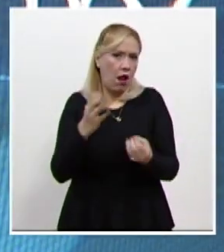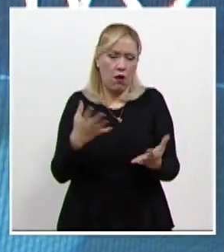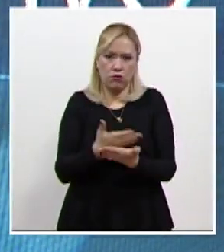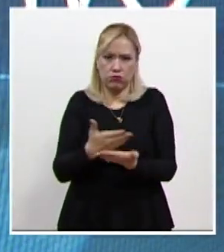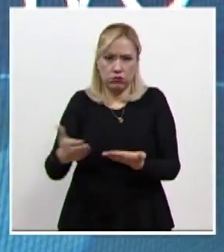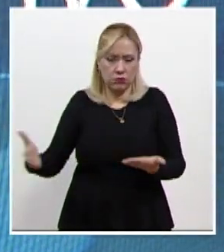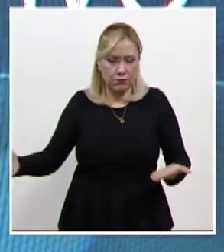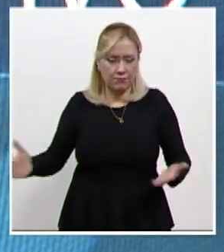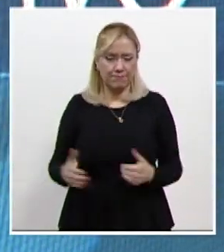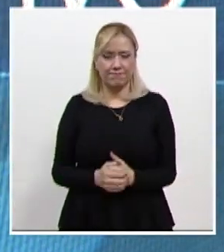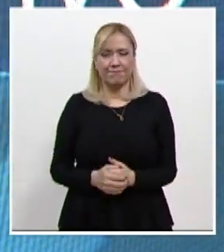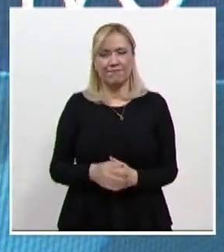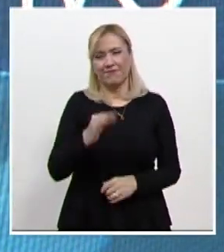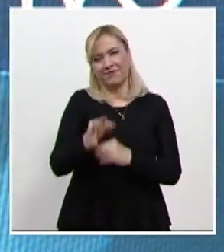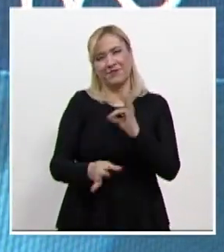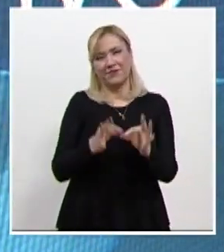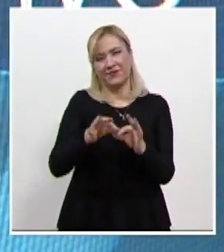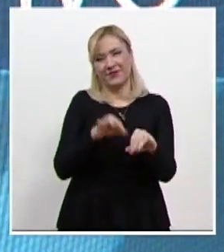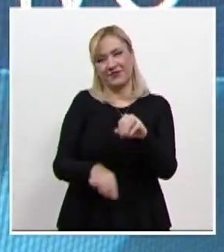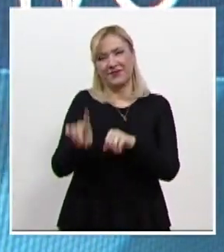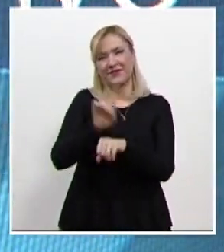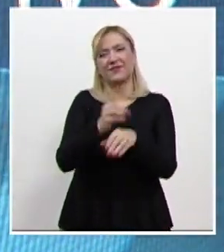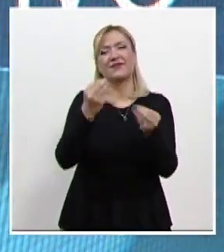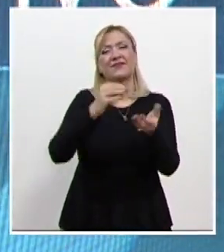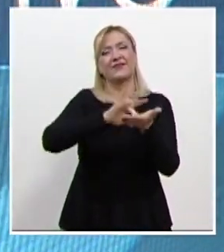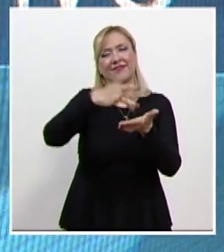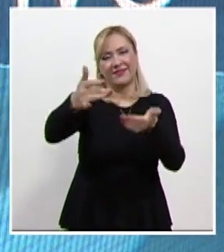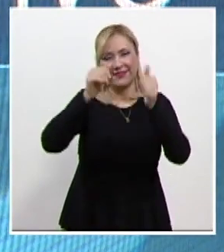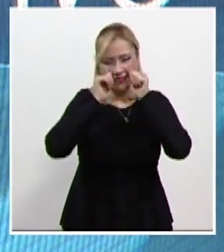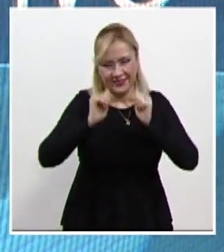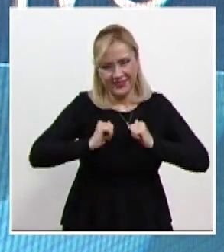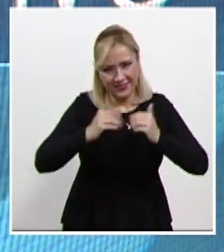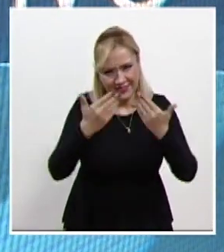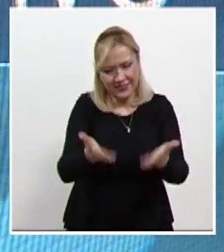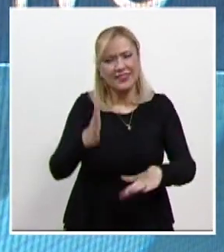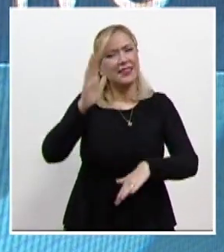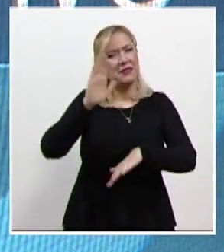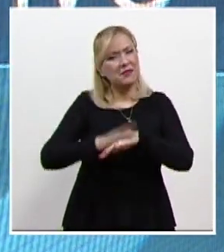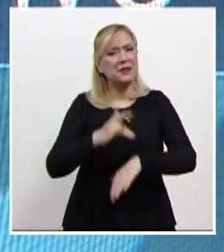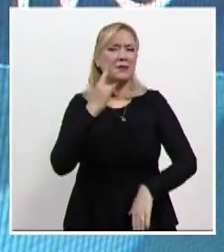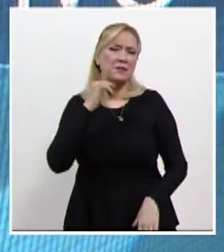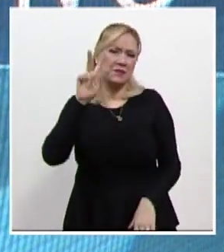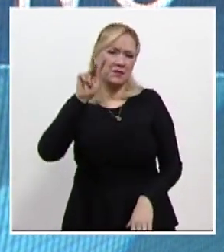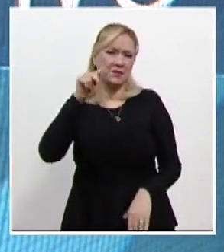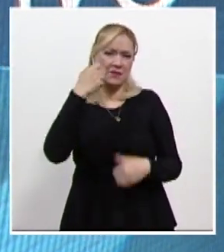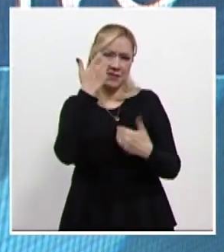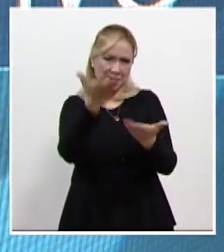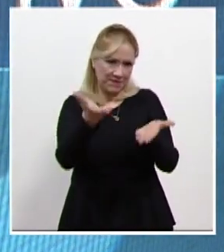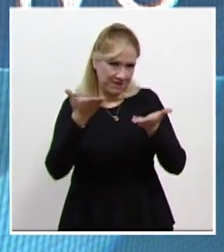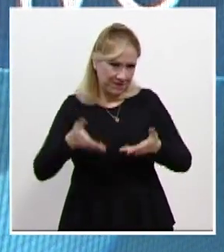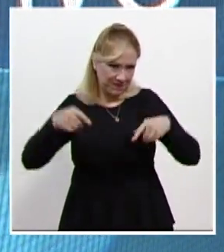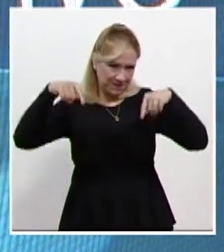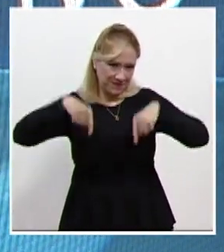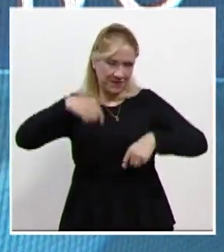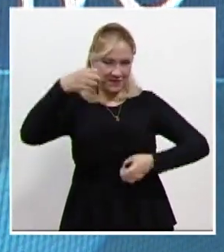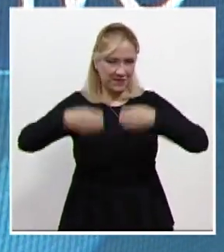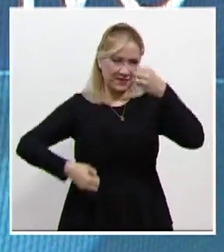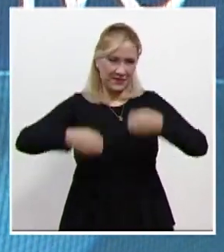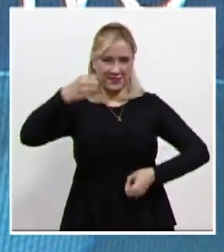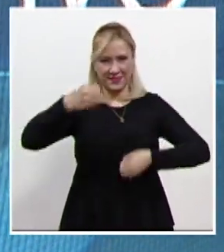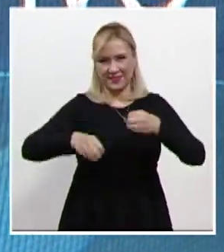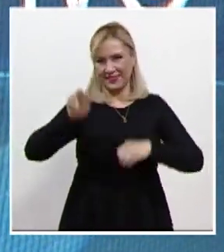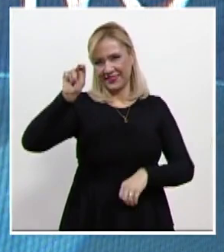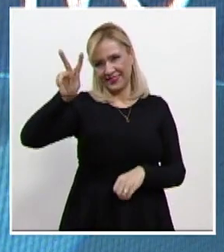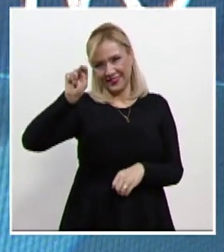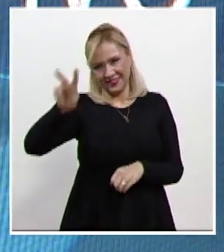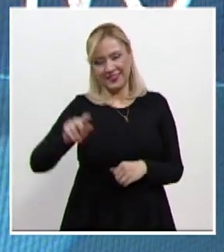Es así como llegamos al final de este espacio, como siempre agradeciendo su compañía e invitándole a mantenerse aquí en la señal del canal del Poder